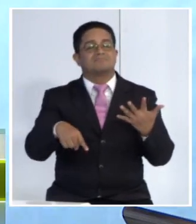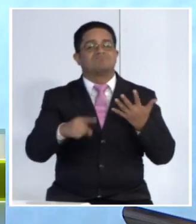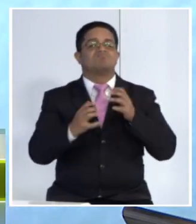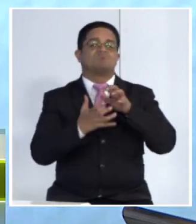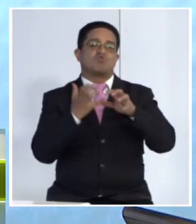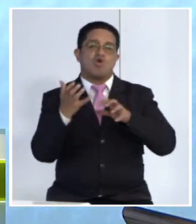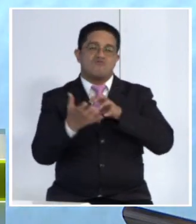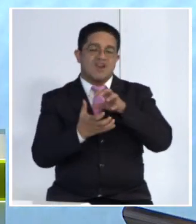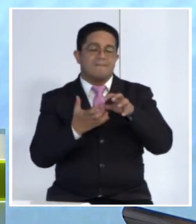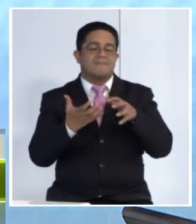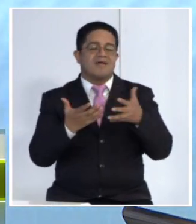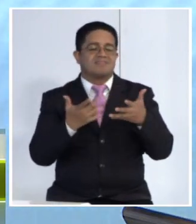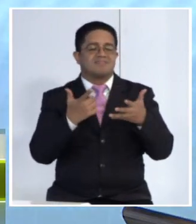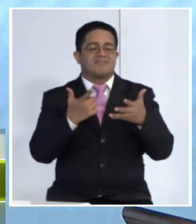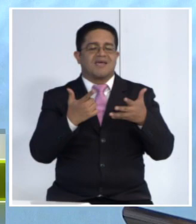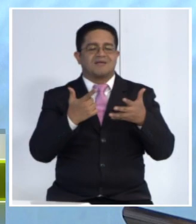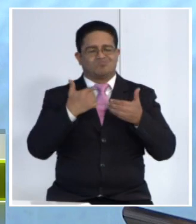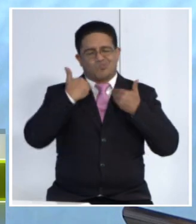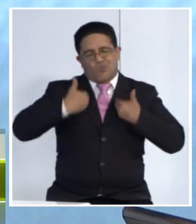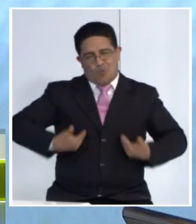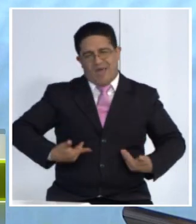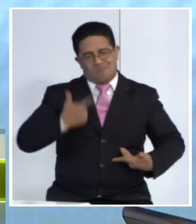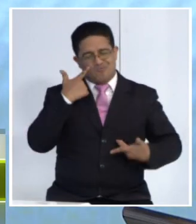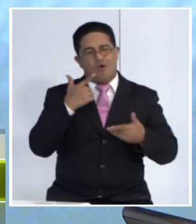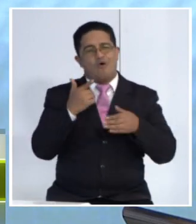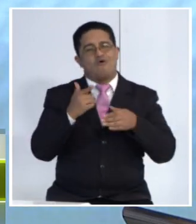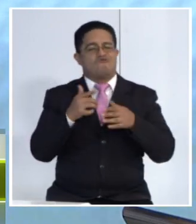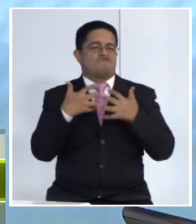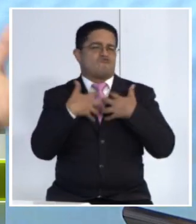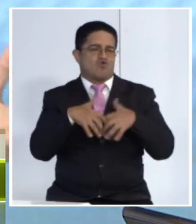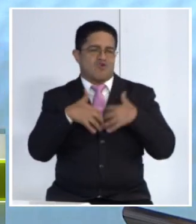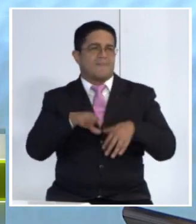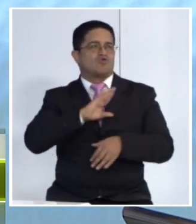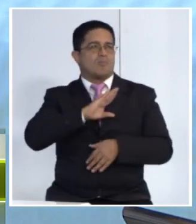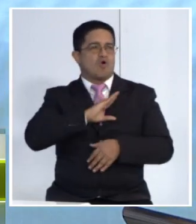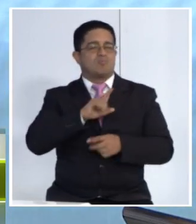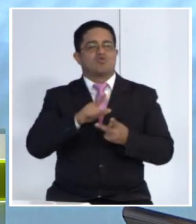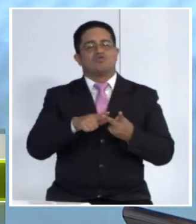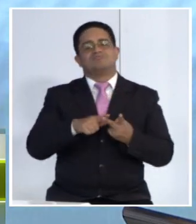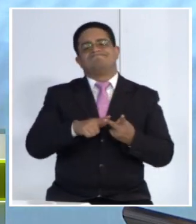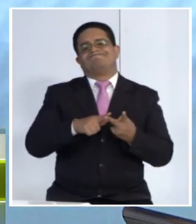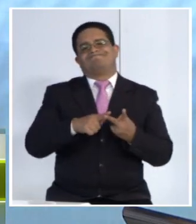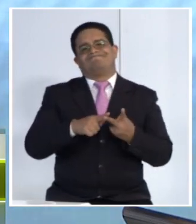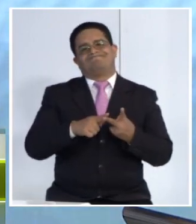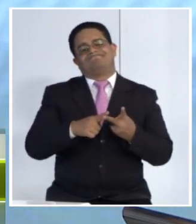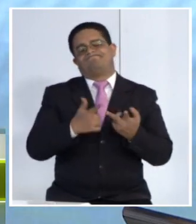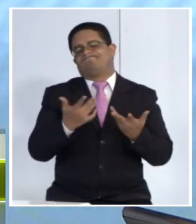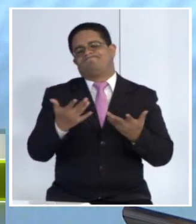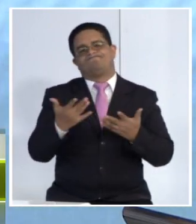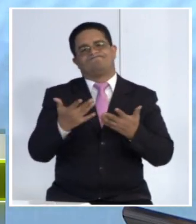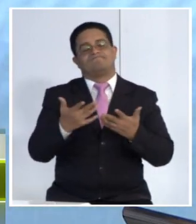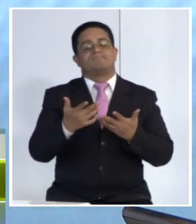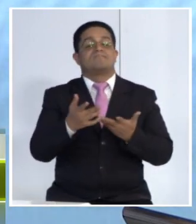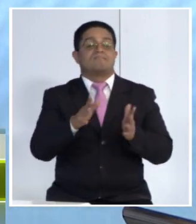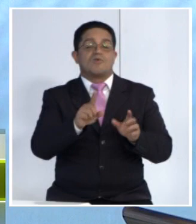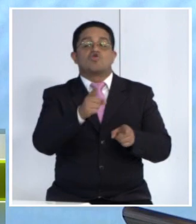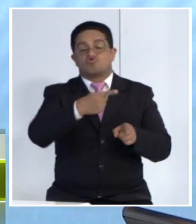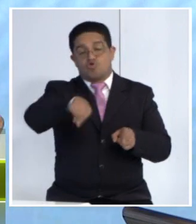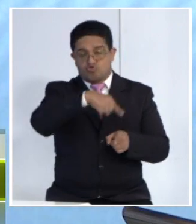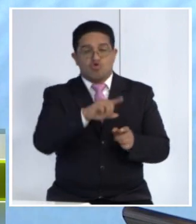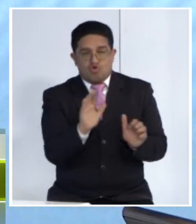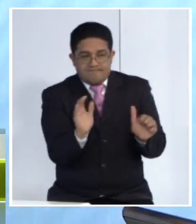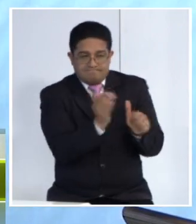de consumo de hormonas, de ciertas hormonas, por ejemplo, de esteroides, etcétera. Se ha visto dentro de